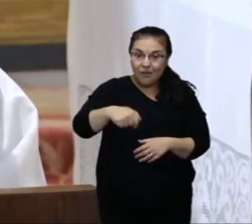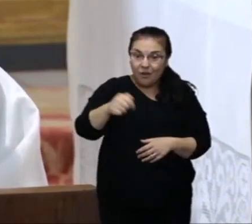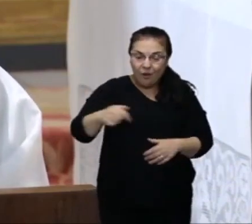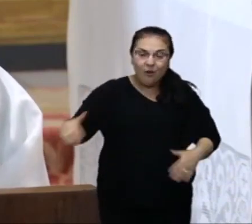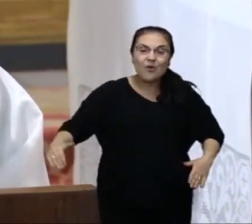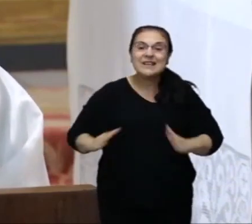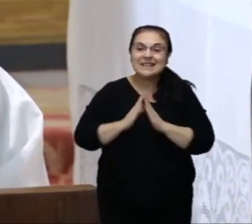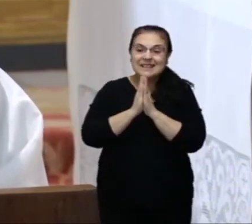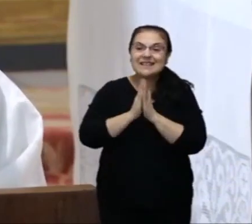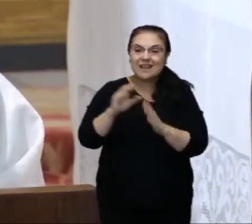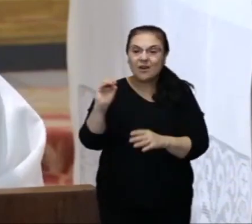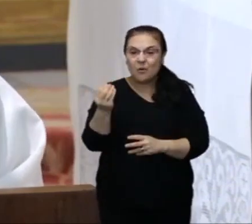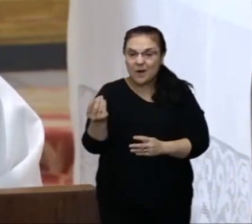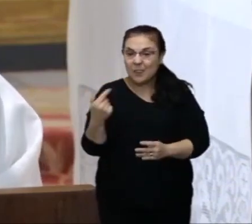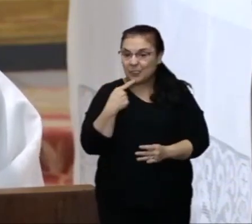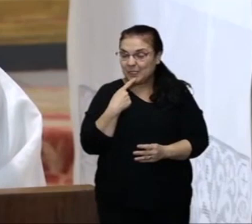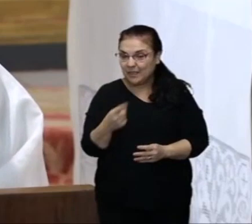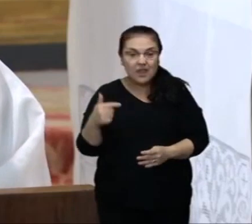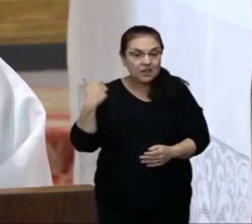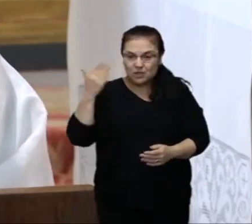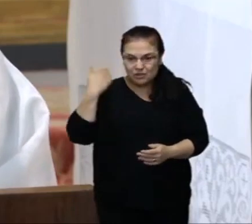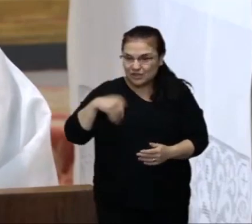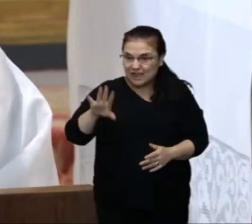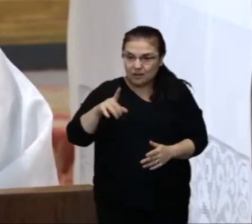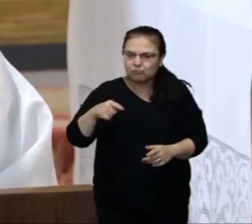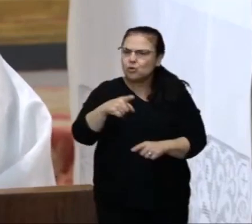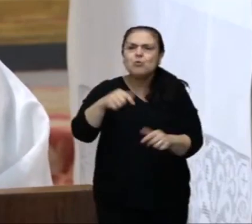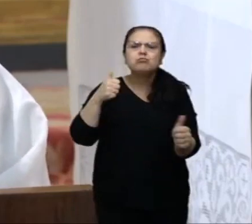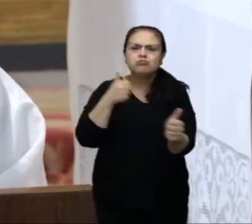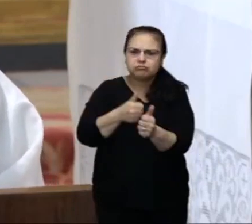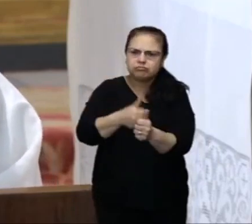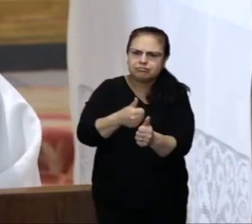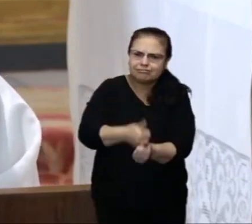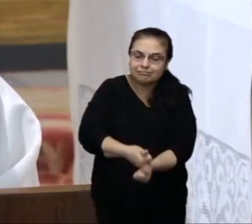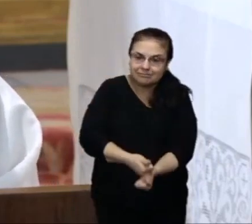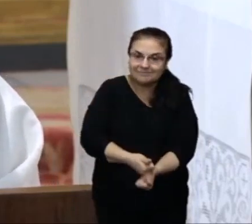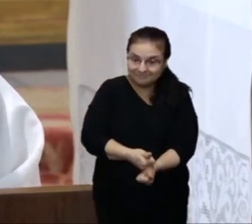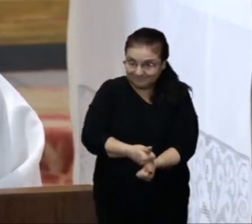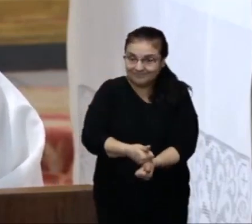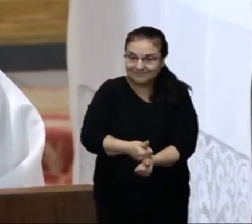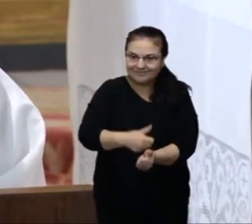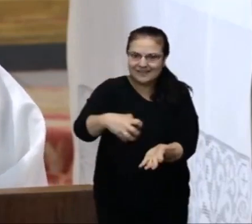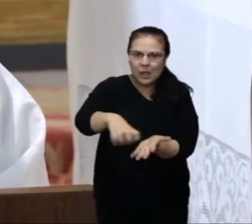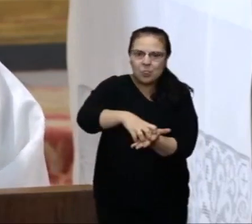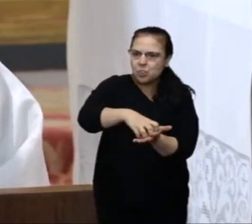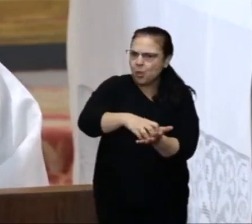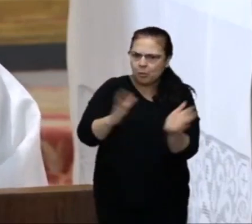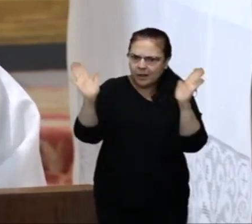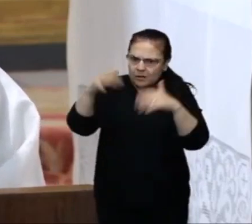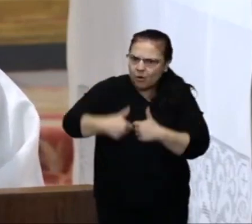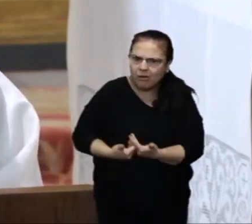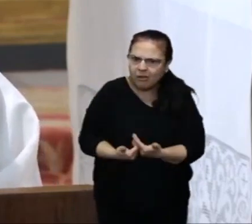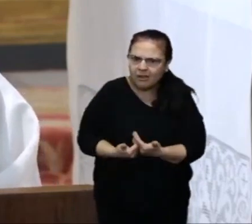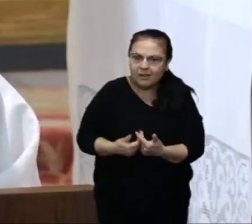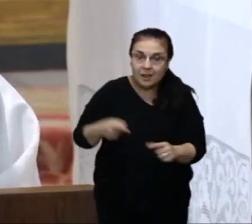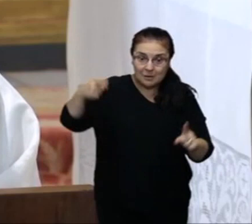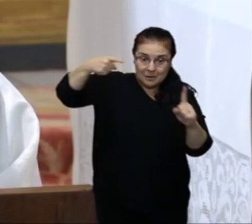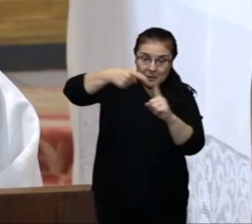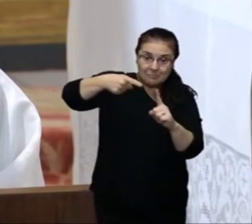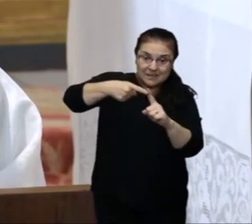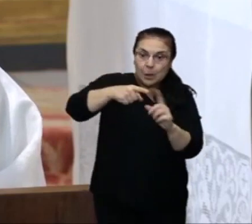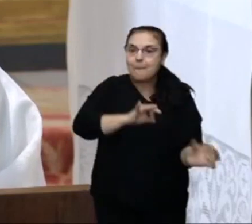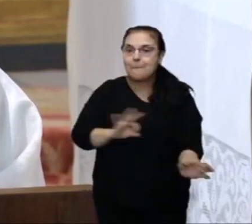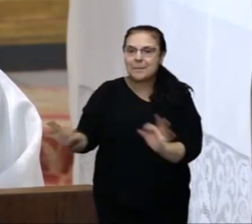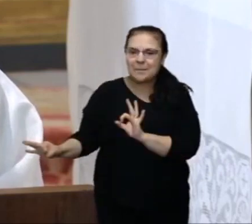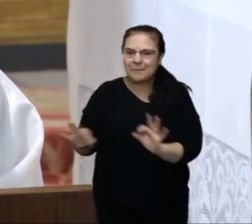pasado yo, síguelos. Y no cabe duda que la misión de Juan Bautista, la misión de preparar el camino del